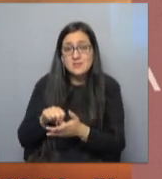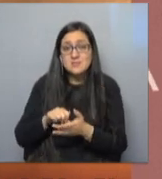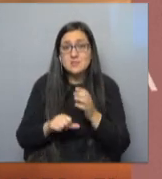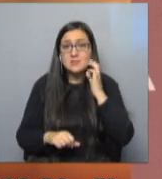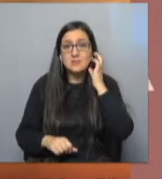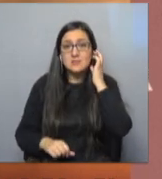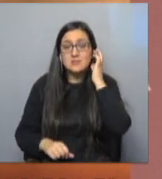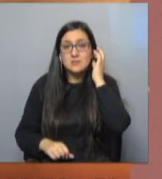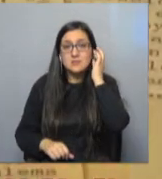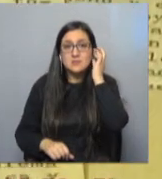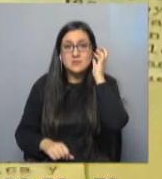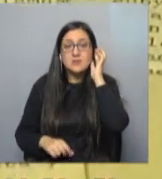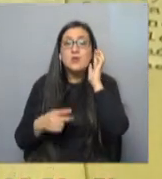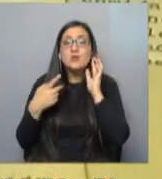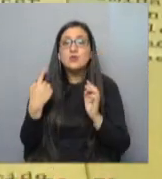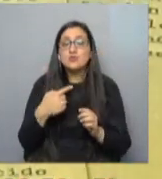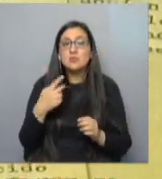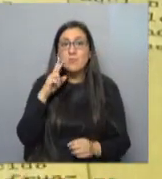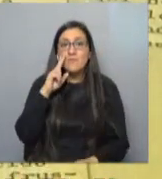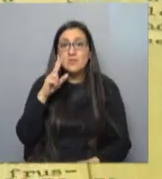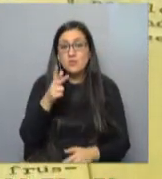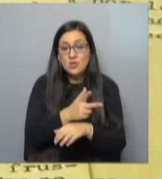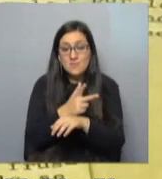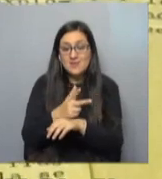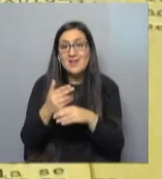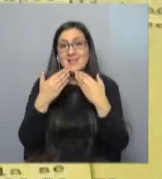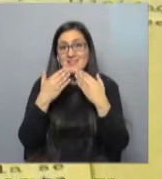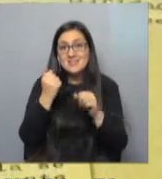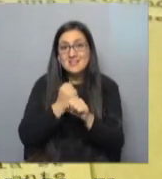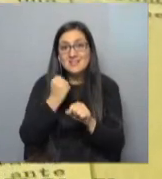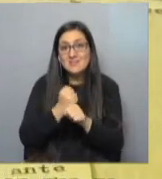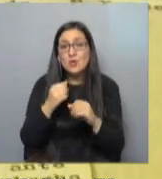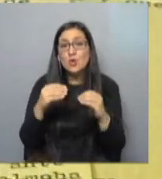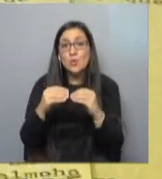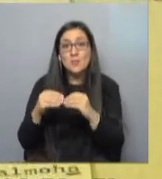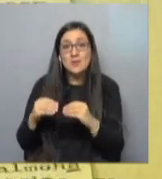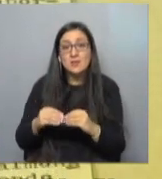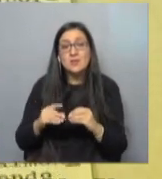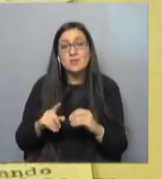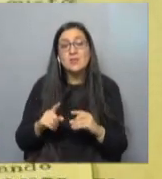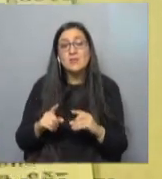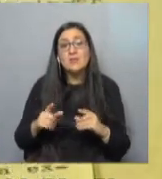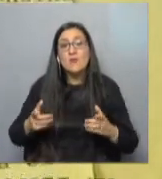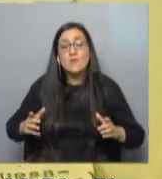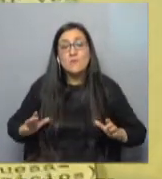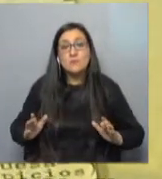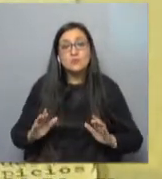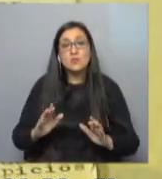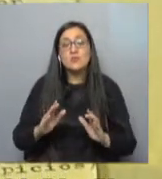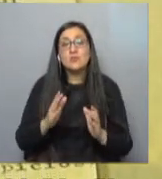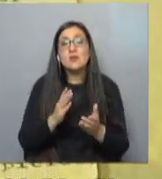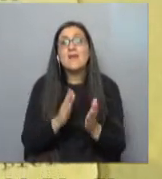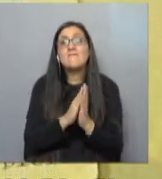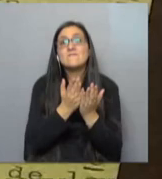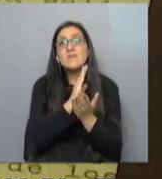carlos nosotros estamos viendo imágenes que gracias al trabajo de nuestros compañeros a la generosidad de también de los funcionarios de la biblioteca